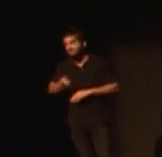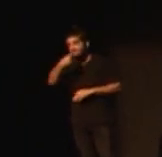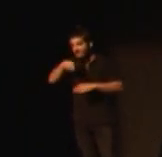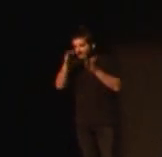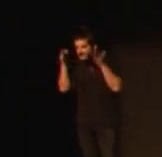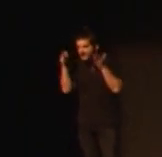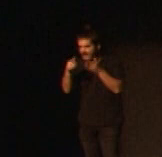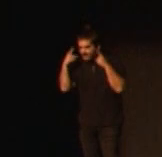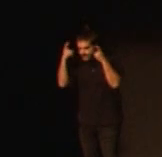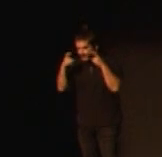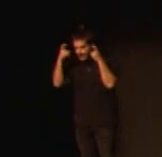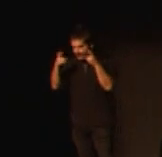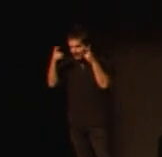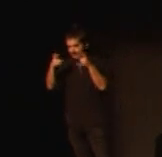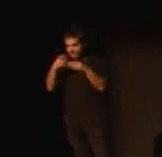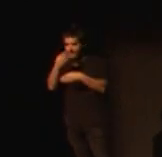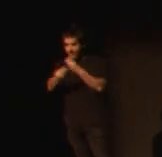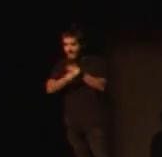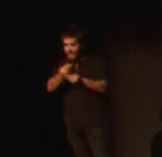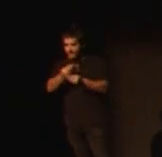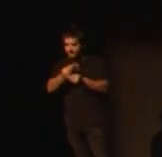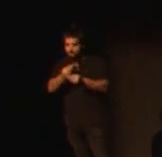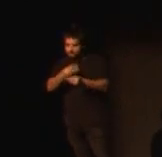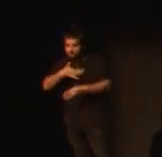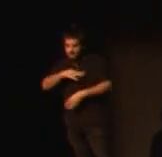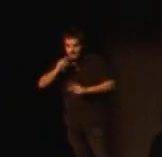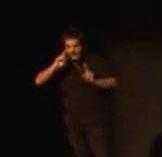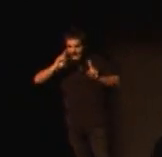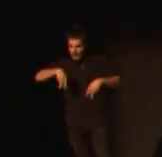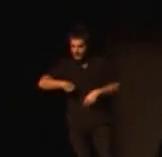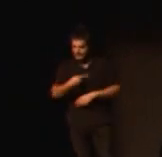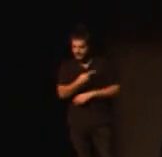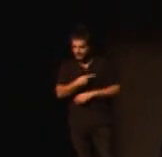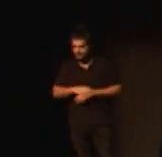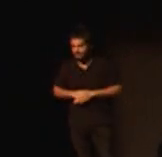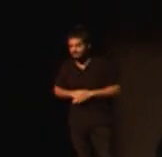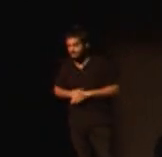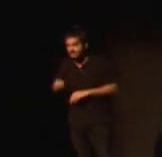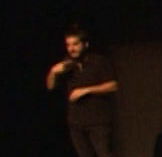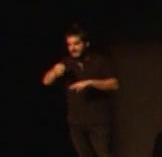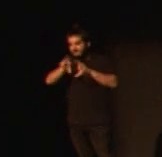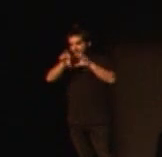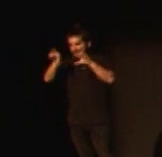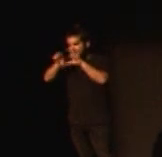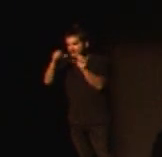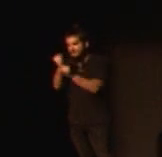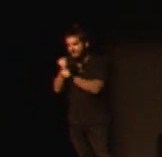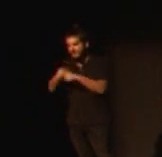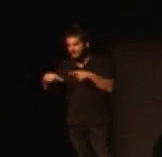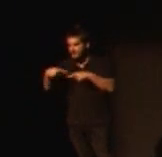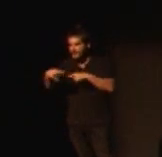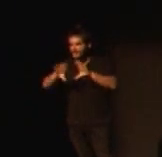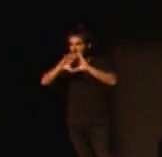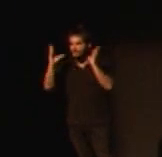hace posible no solo este reconocimiento, sino también la visibilidad y el apoyo de tantas organizaciones y empresas que trabajan día a día por un mundo